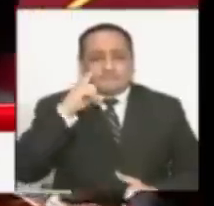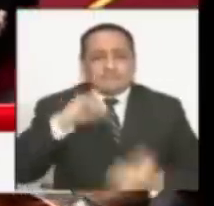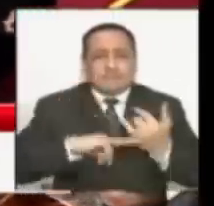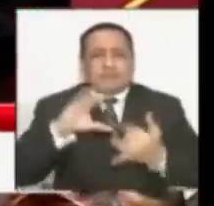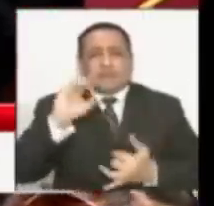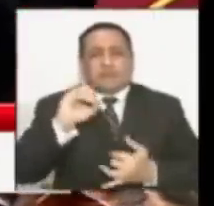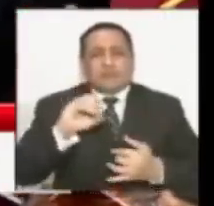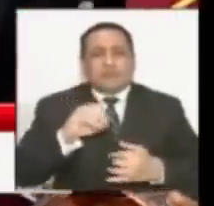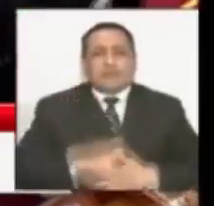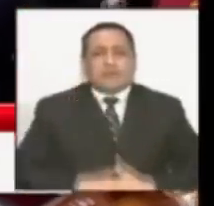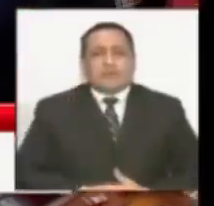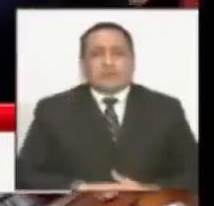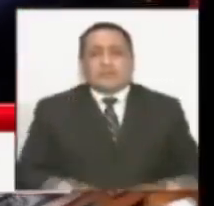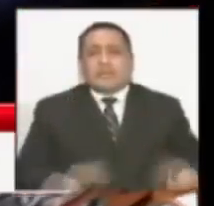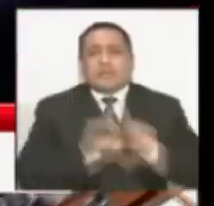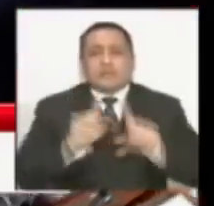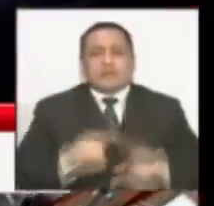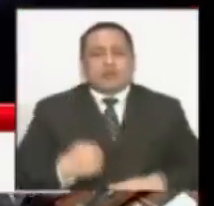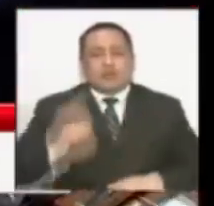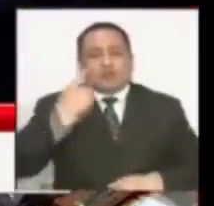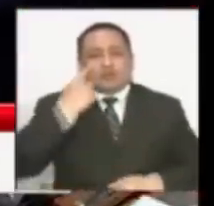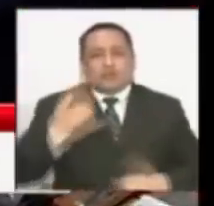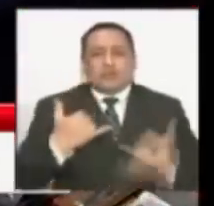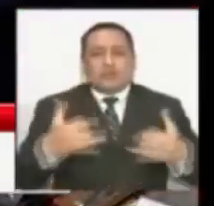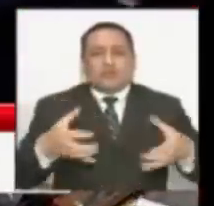discurso bastante positivo.